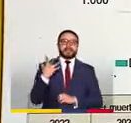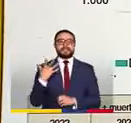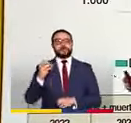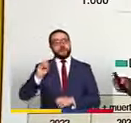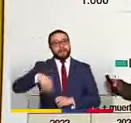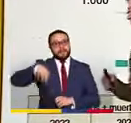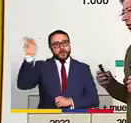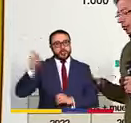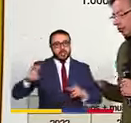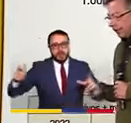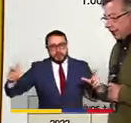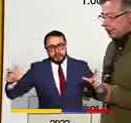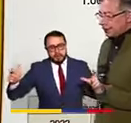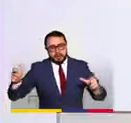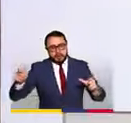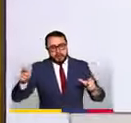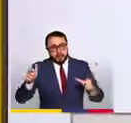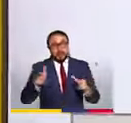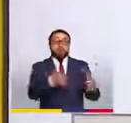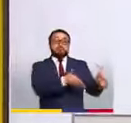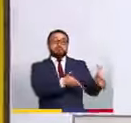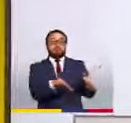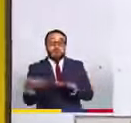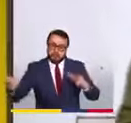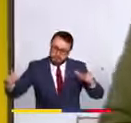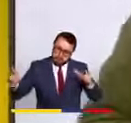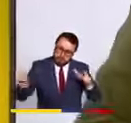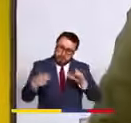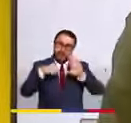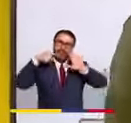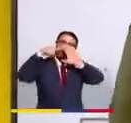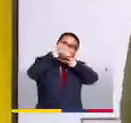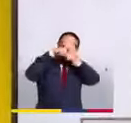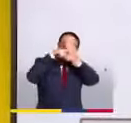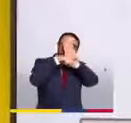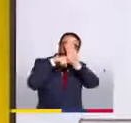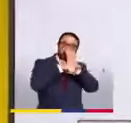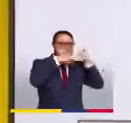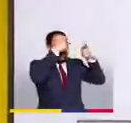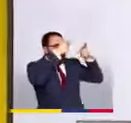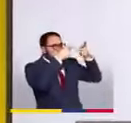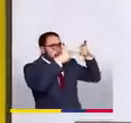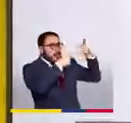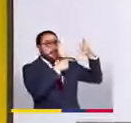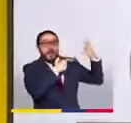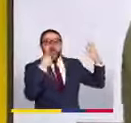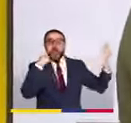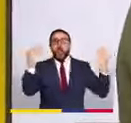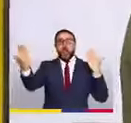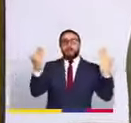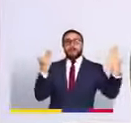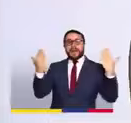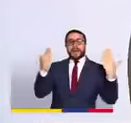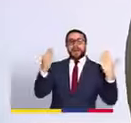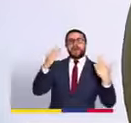mortalidad en los diferentes indicadores, comparado este gobierno con el gobierno